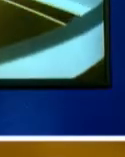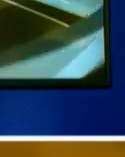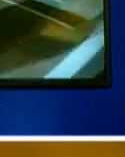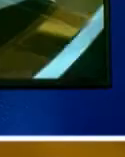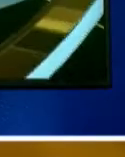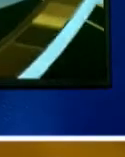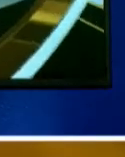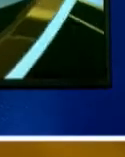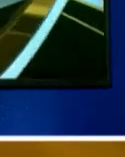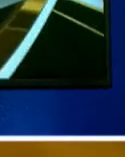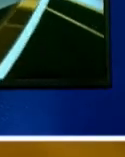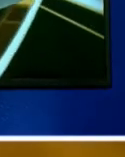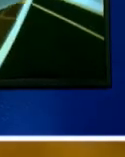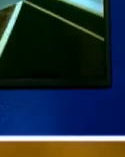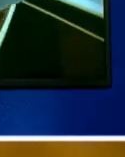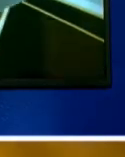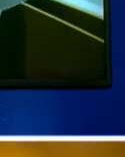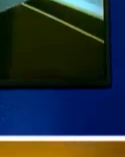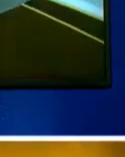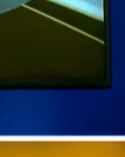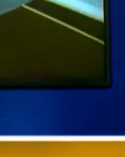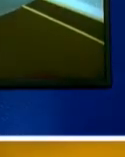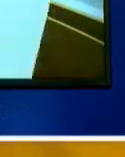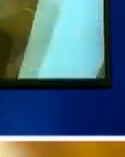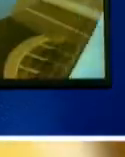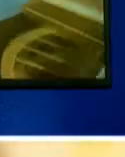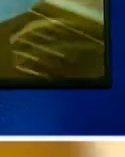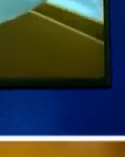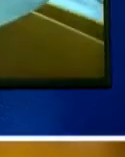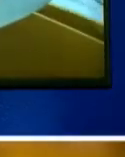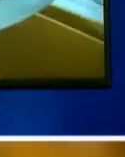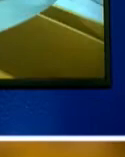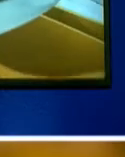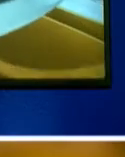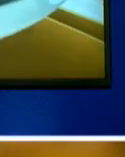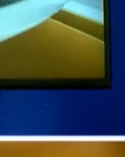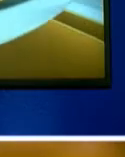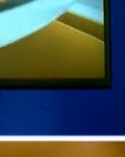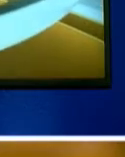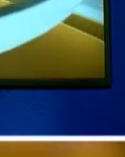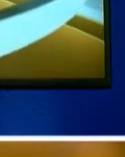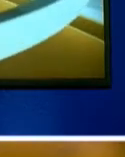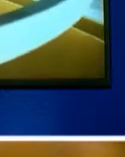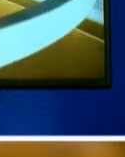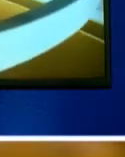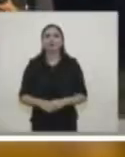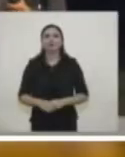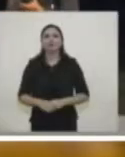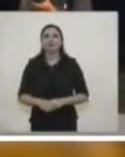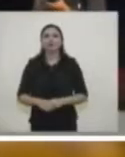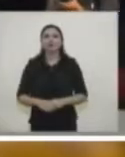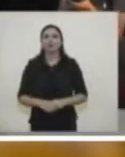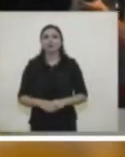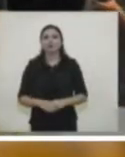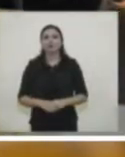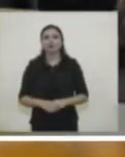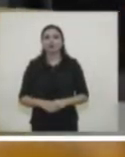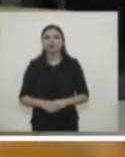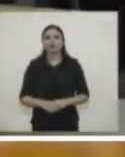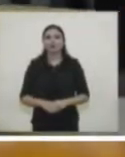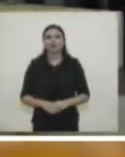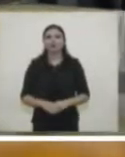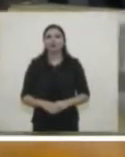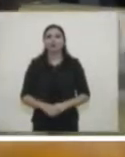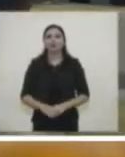una fama de corruptos? Que, por cierto, muchos hoy están en la cárcel, y que hoy que todavía no tenemos